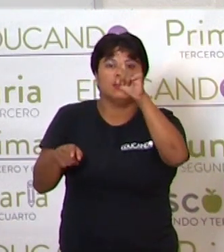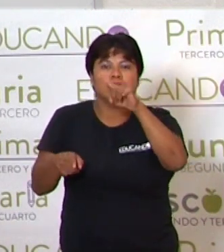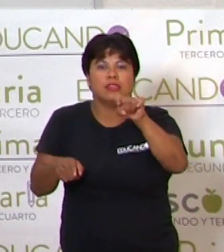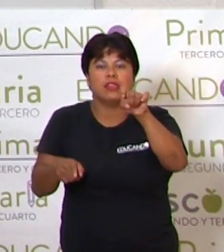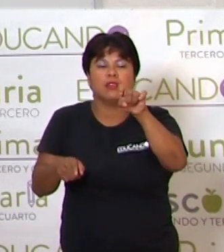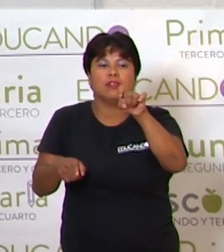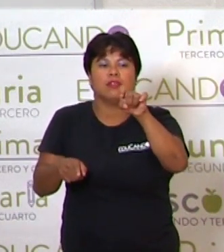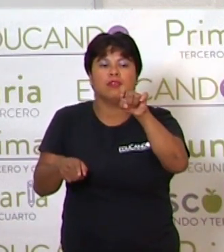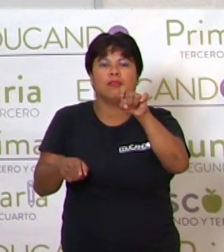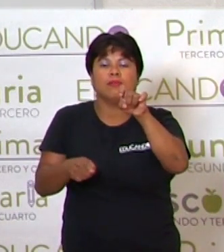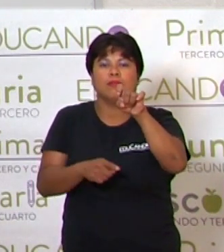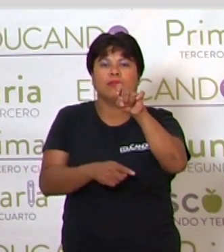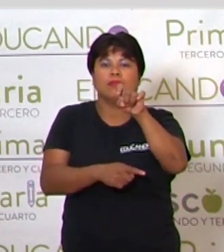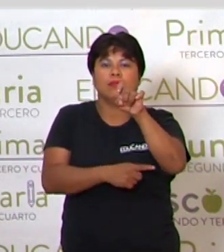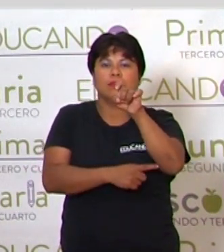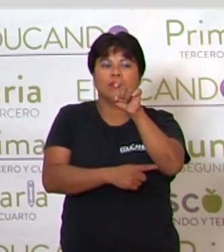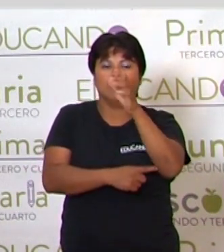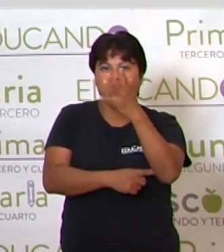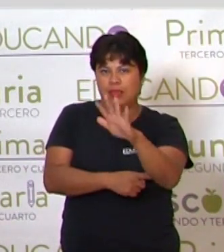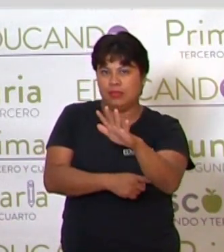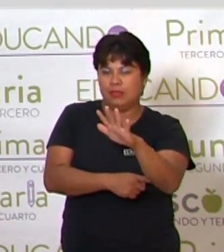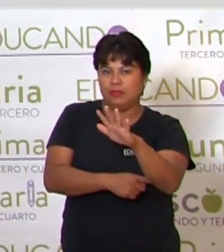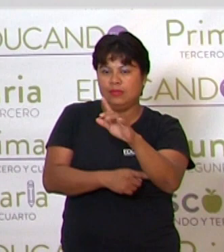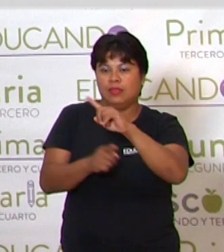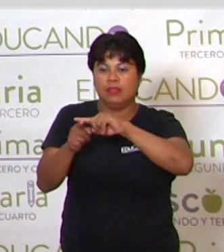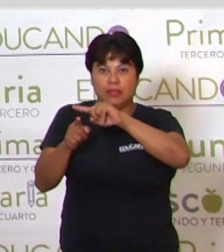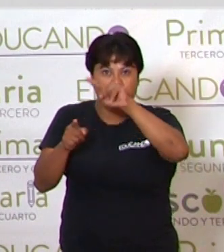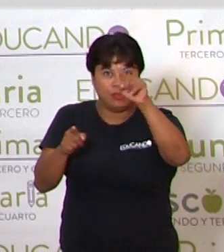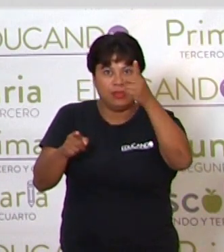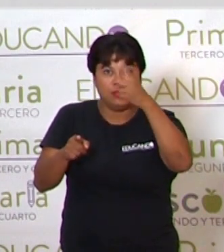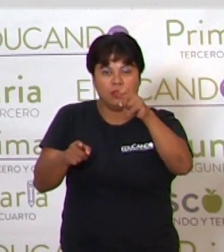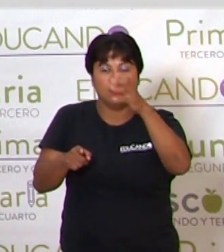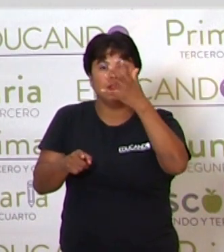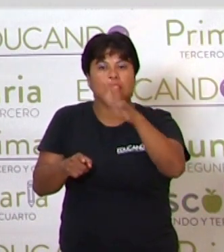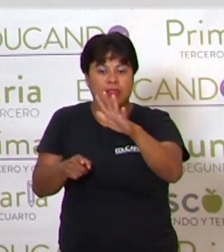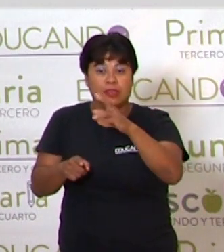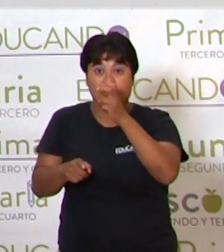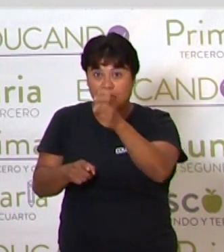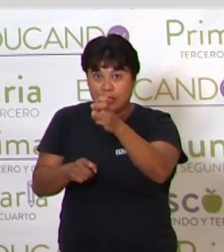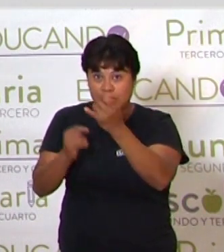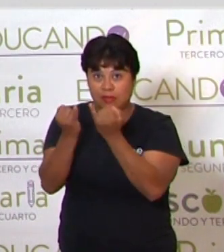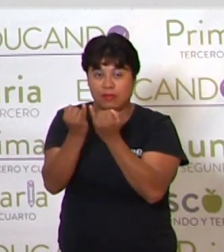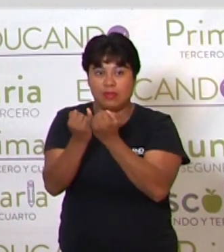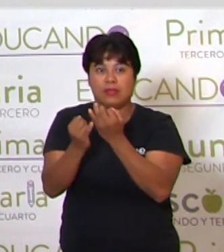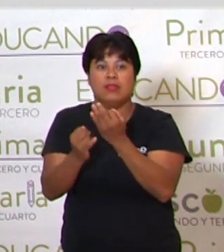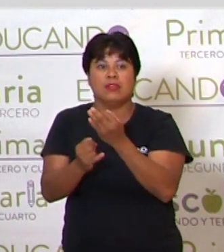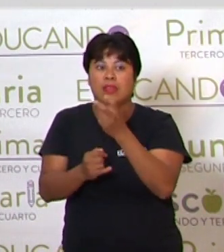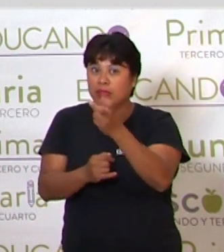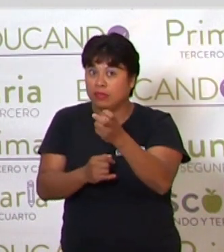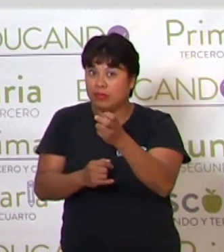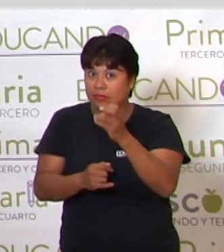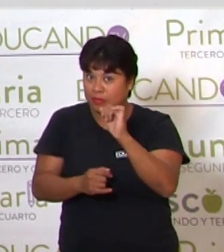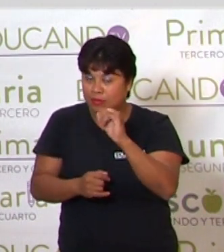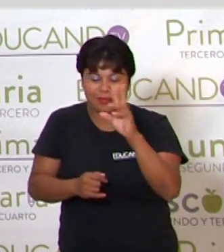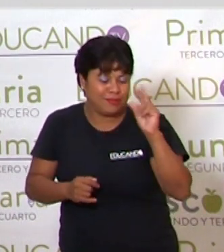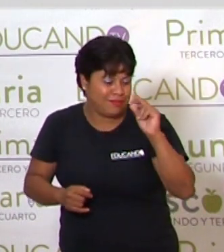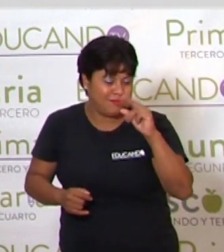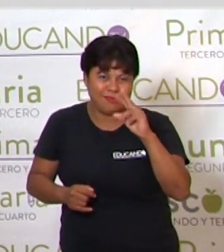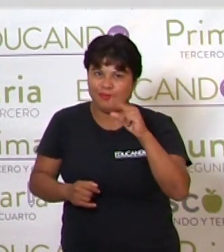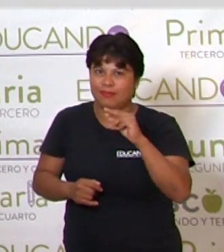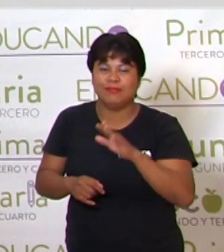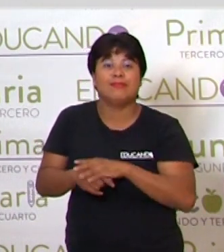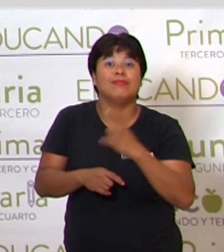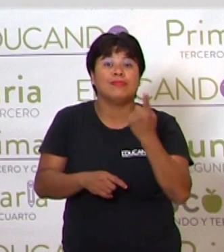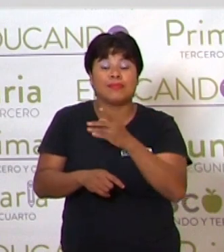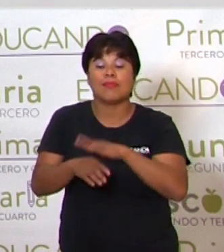busco donde está el 110, sería este que está acá, ¿tú qué dices? ¿Verdad que no? ¿Por